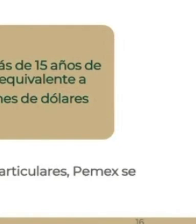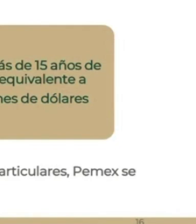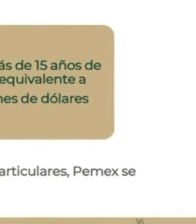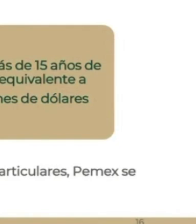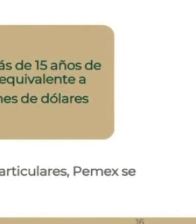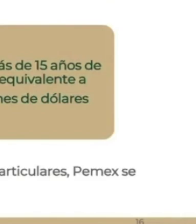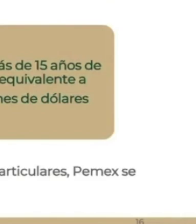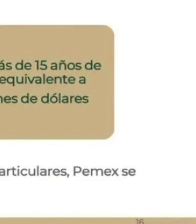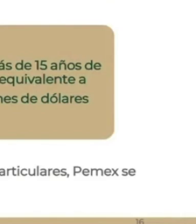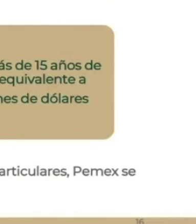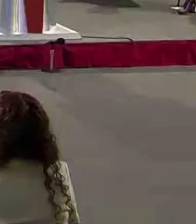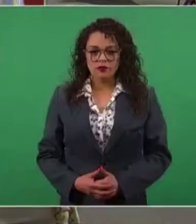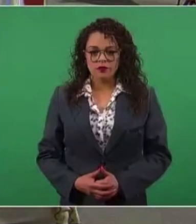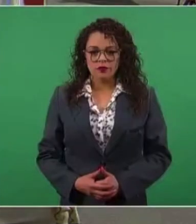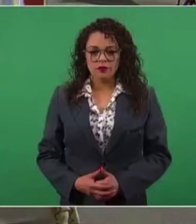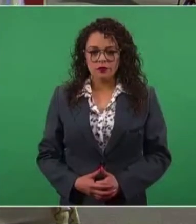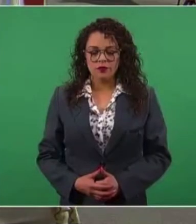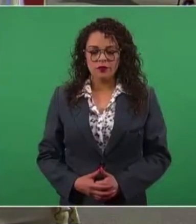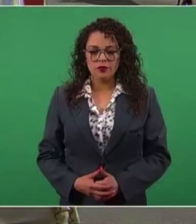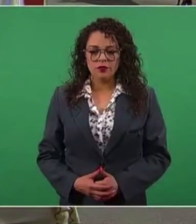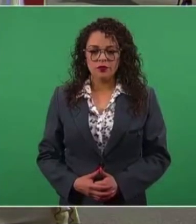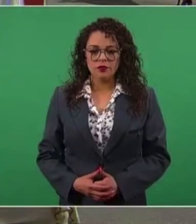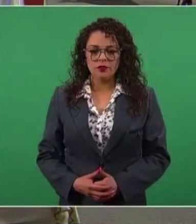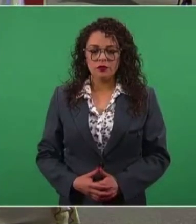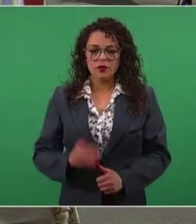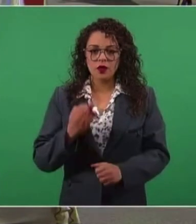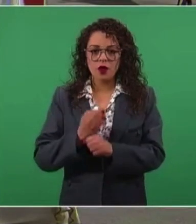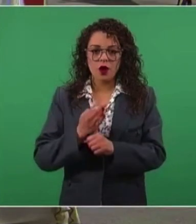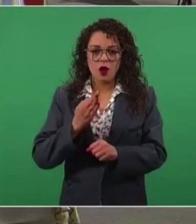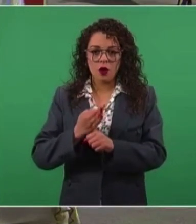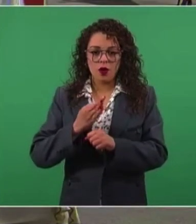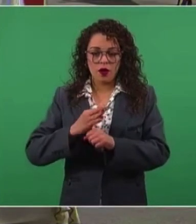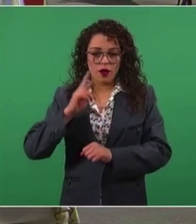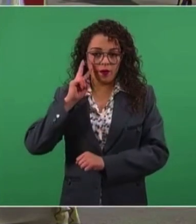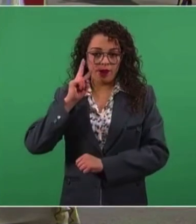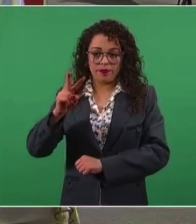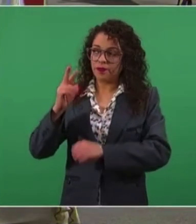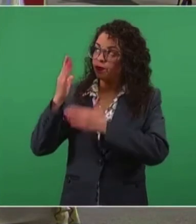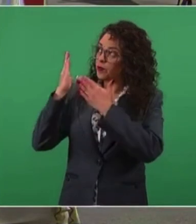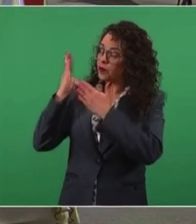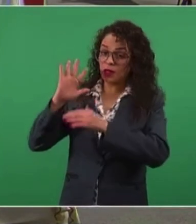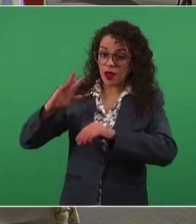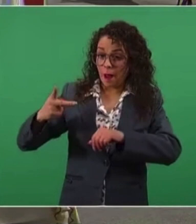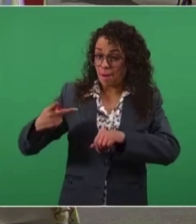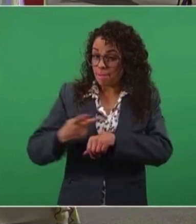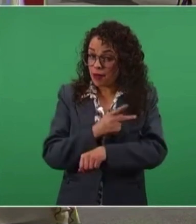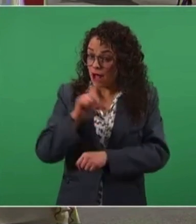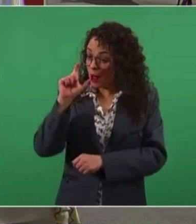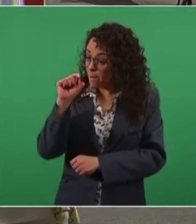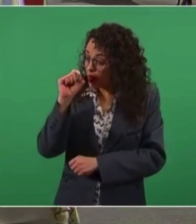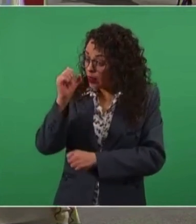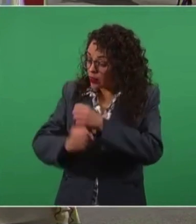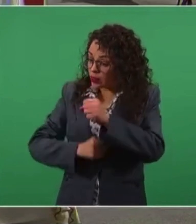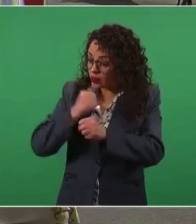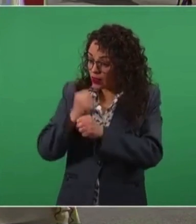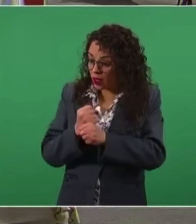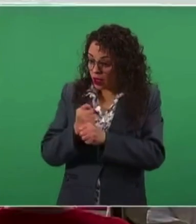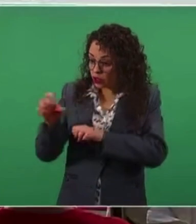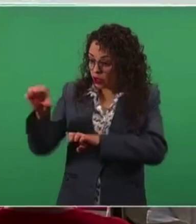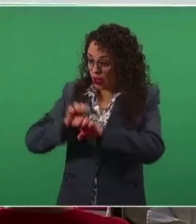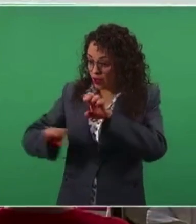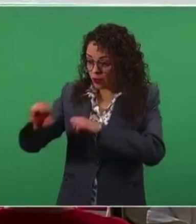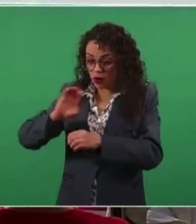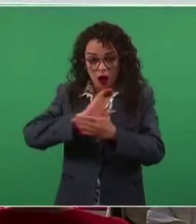32. Ahora, cuando transcurran los 20 años de este contrato con estas